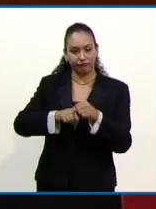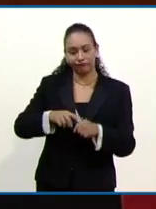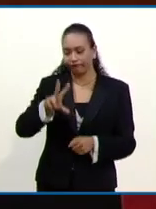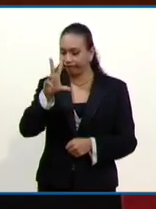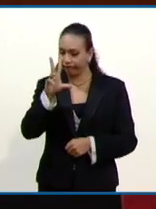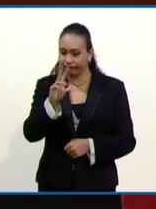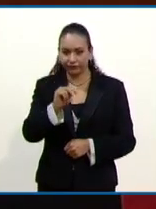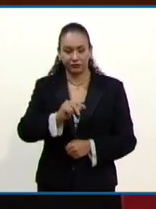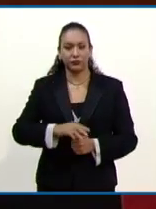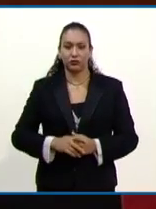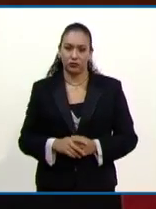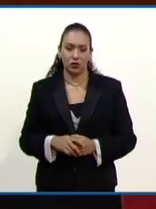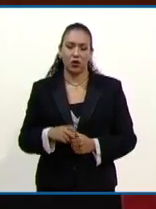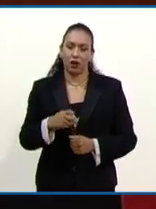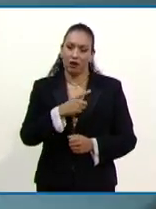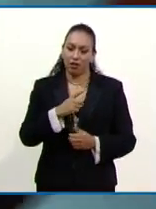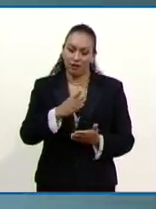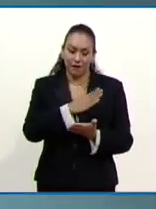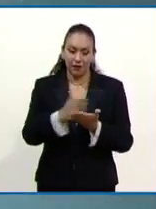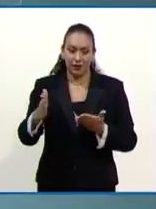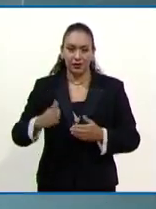de creencia o de conciencia.